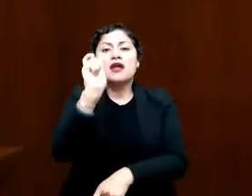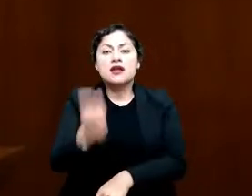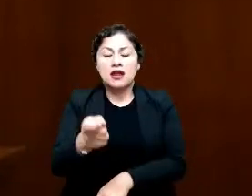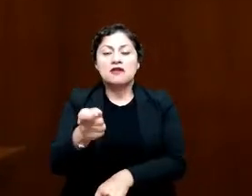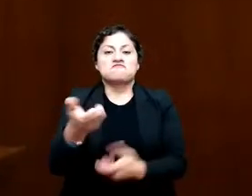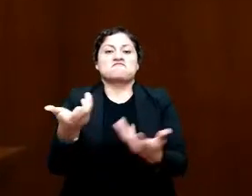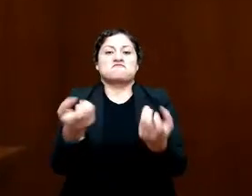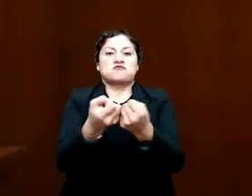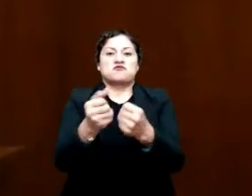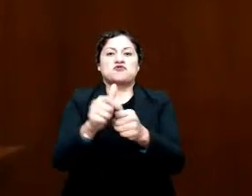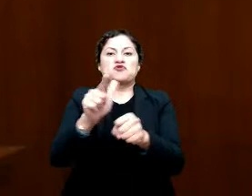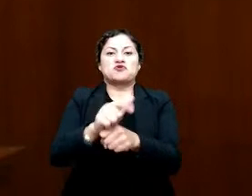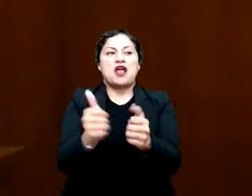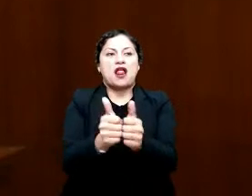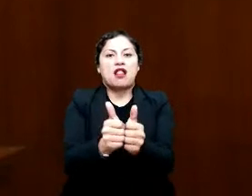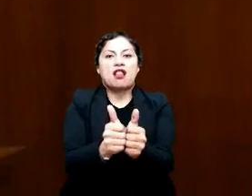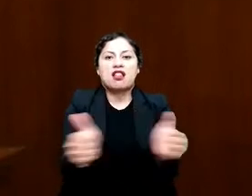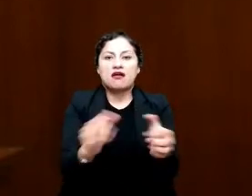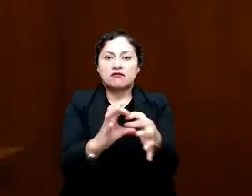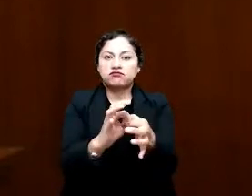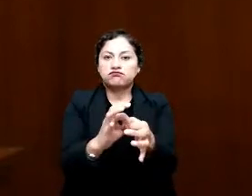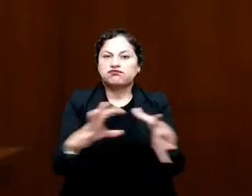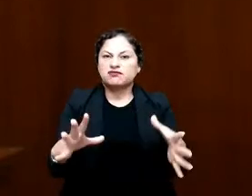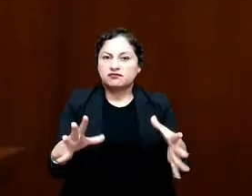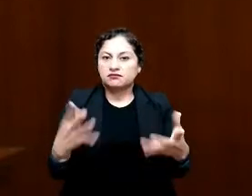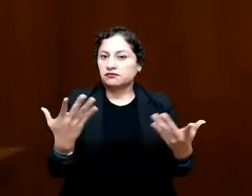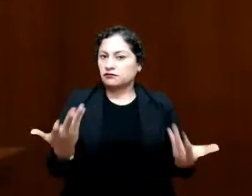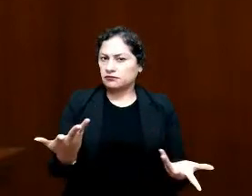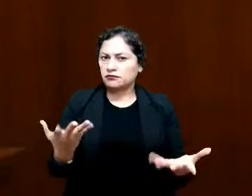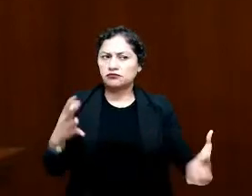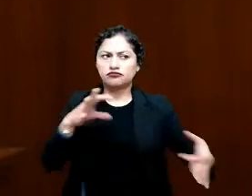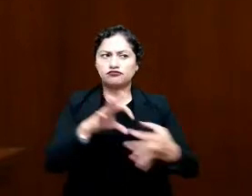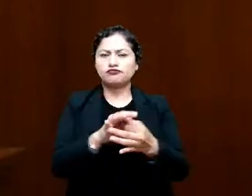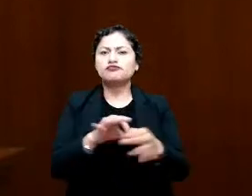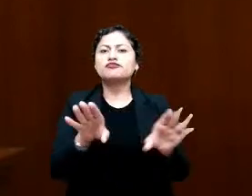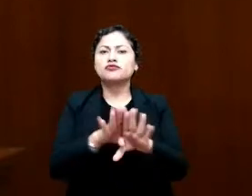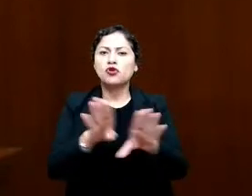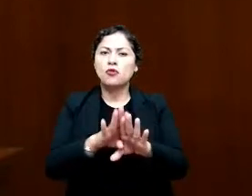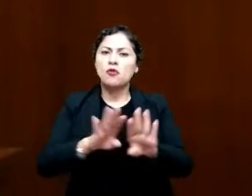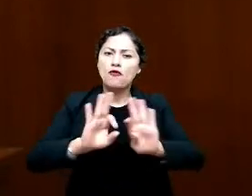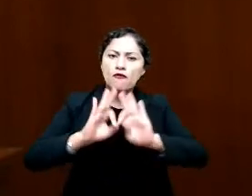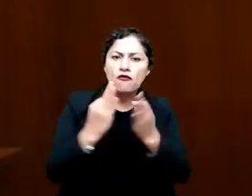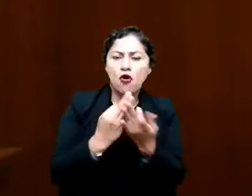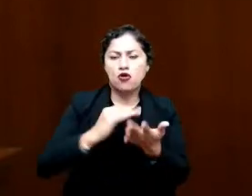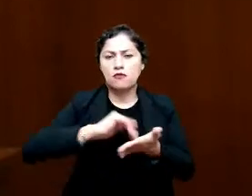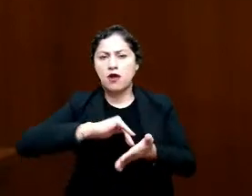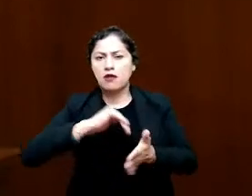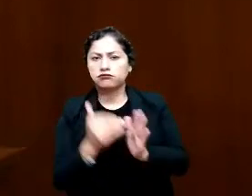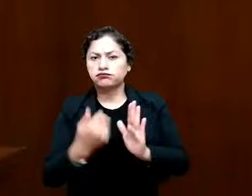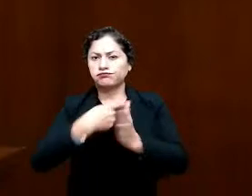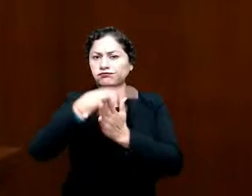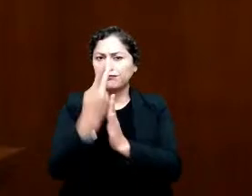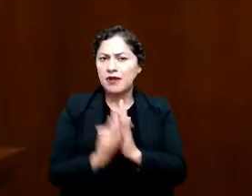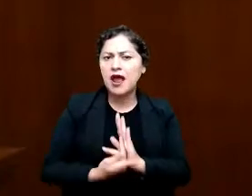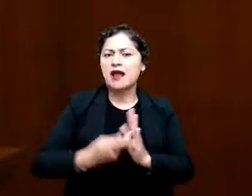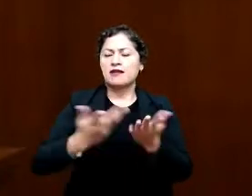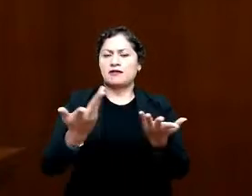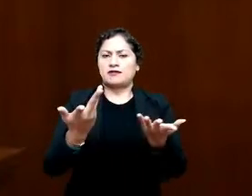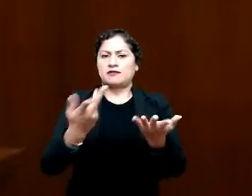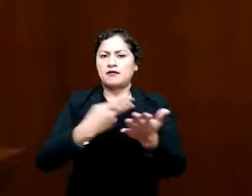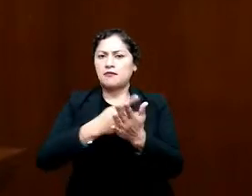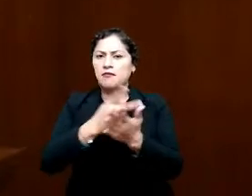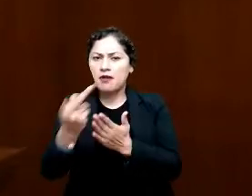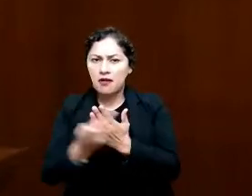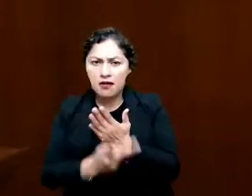social, y la cohesión social se construye con mecanismos, con planes, con programas y políticas